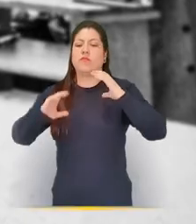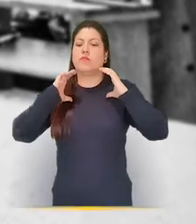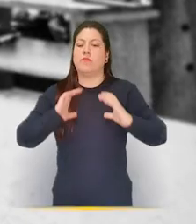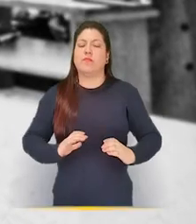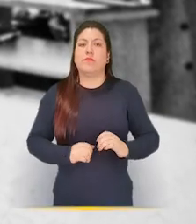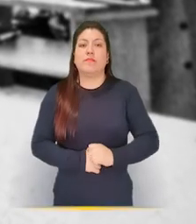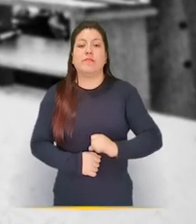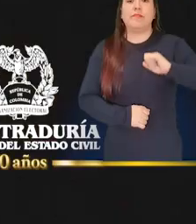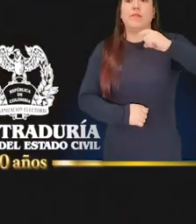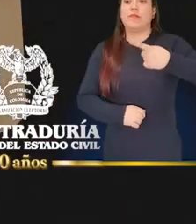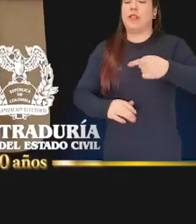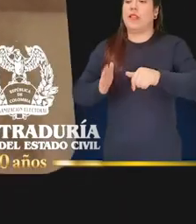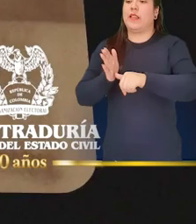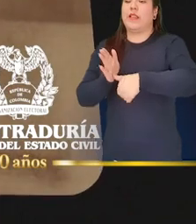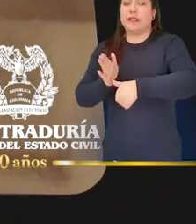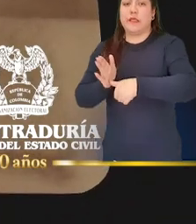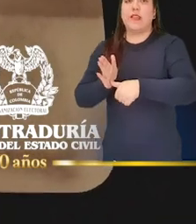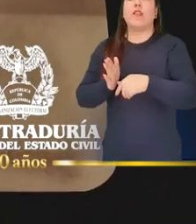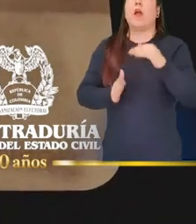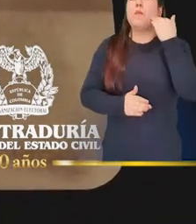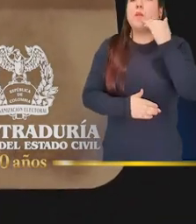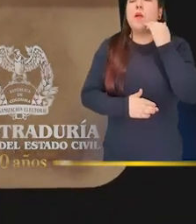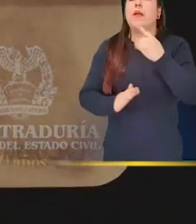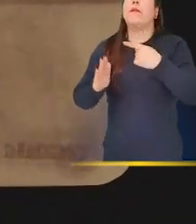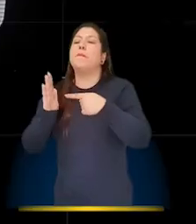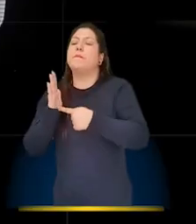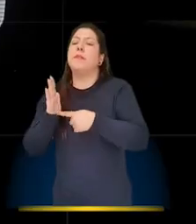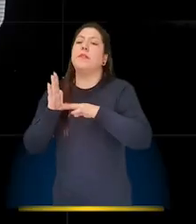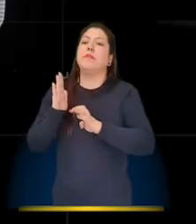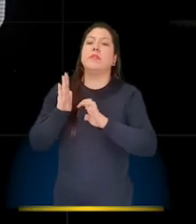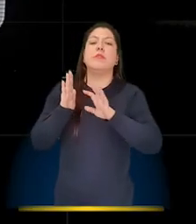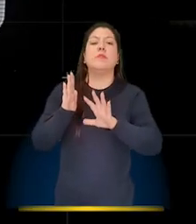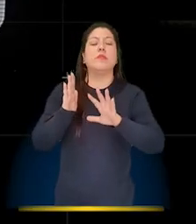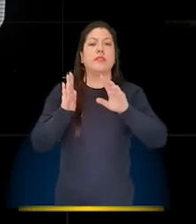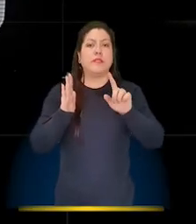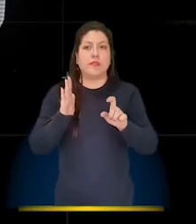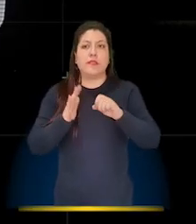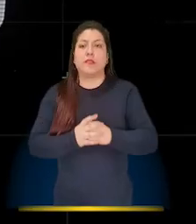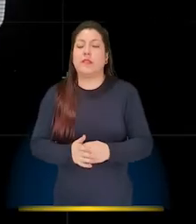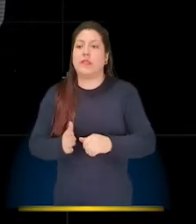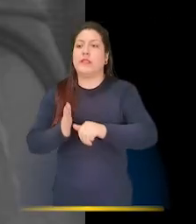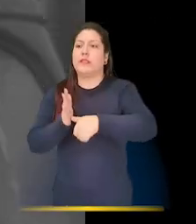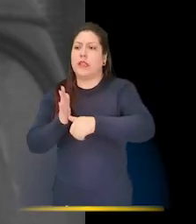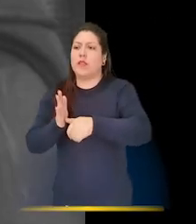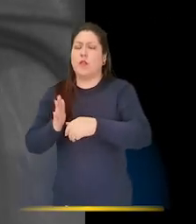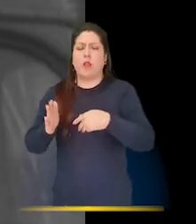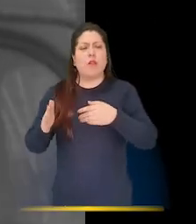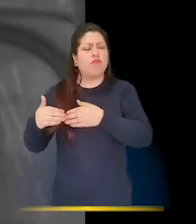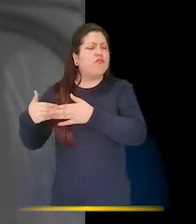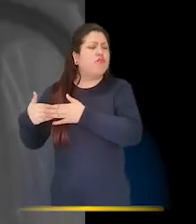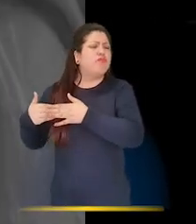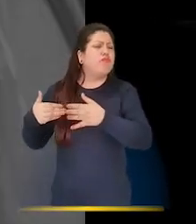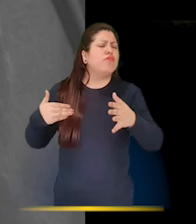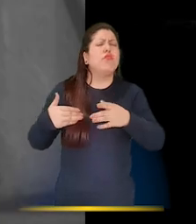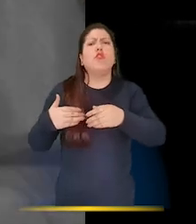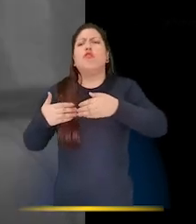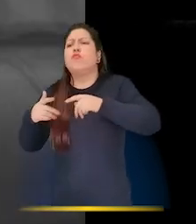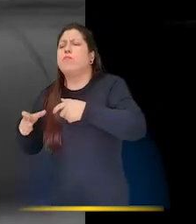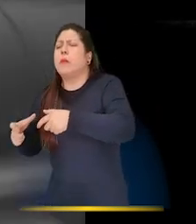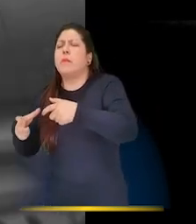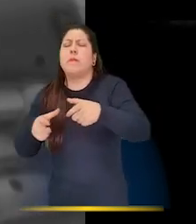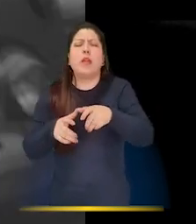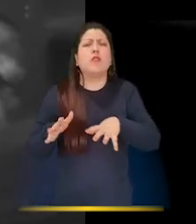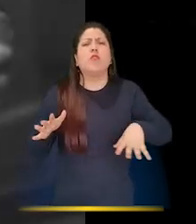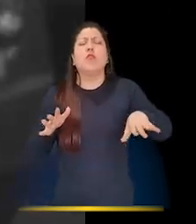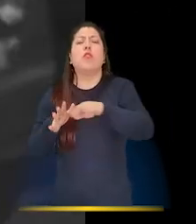y civiles. La primera cédula para una mujer fue expedida en 1956 y la cedulación se extendió a más